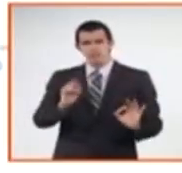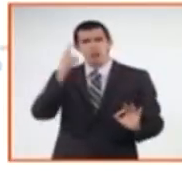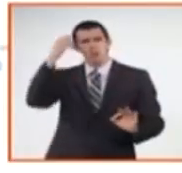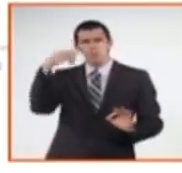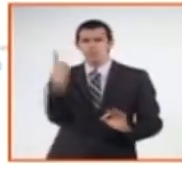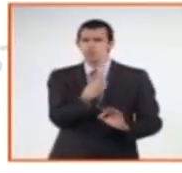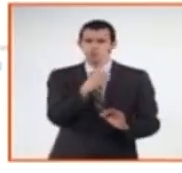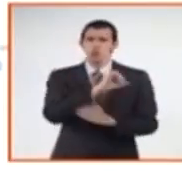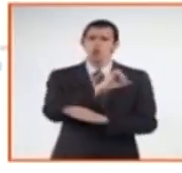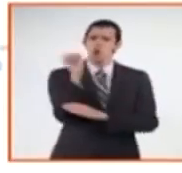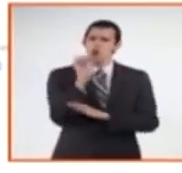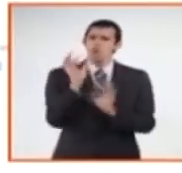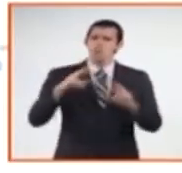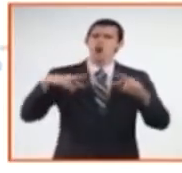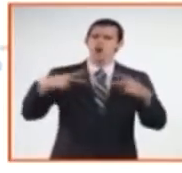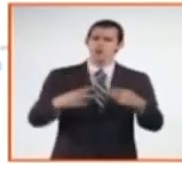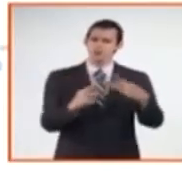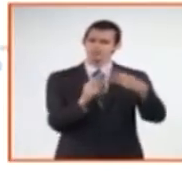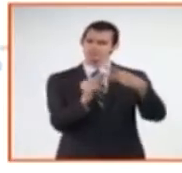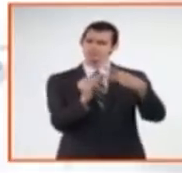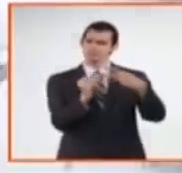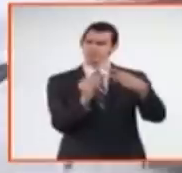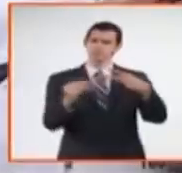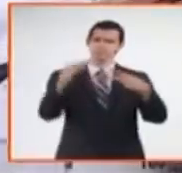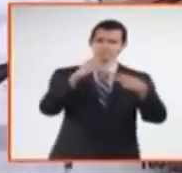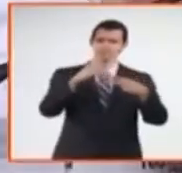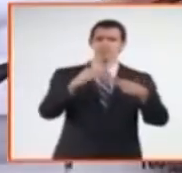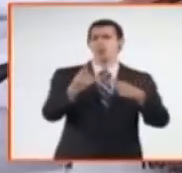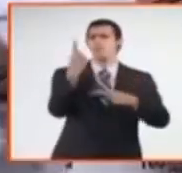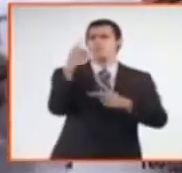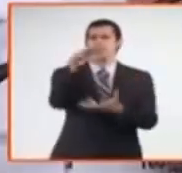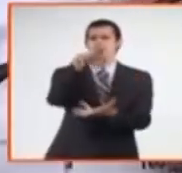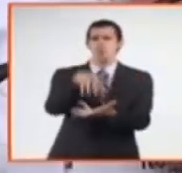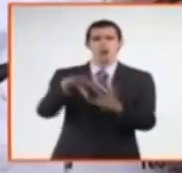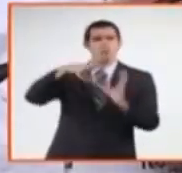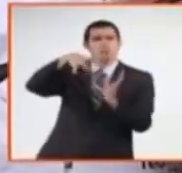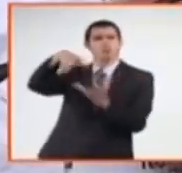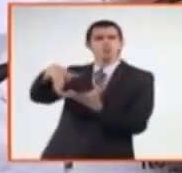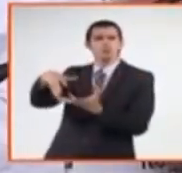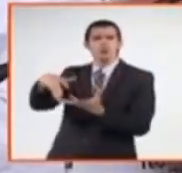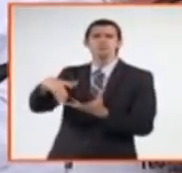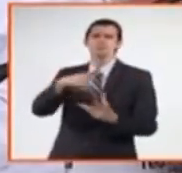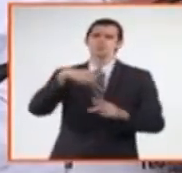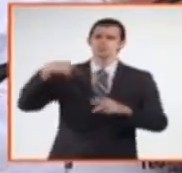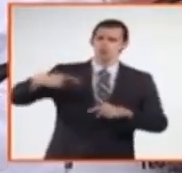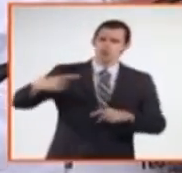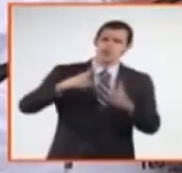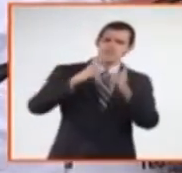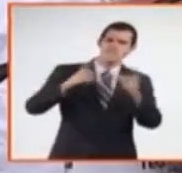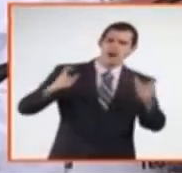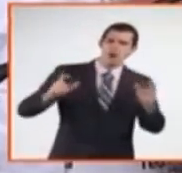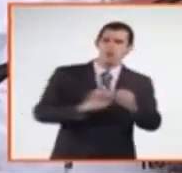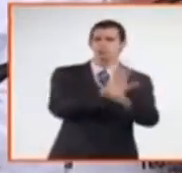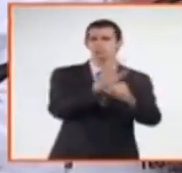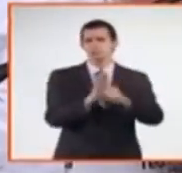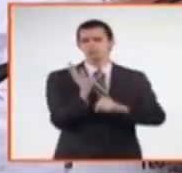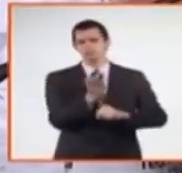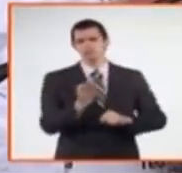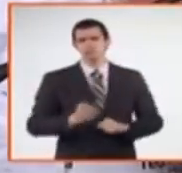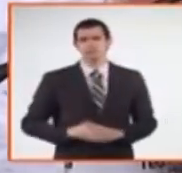a estar entregando y bueno y el ministerio sal pulga ha creado por las condiciones en todo el país para acelerar el ritmo